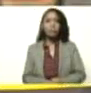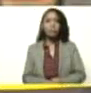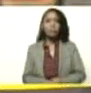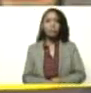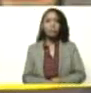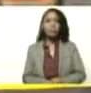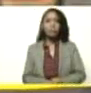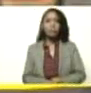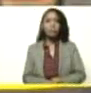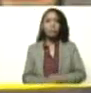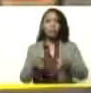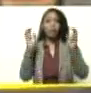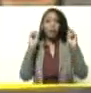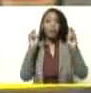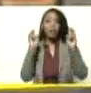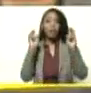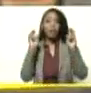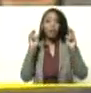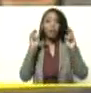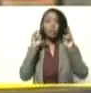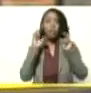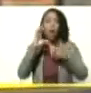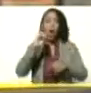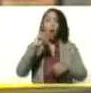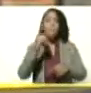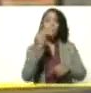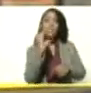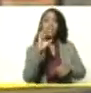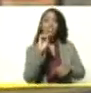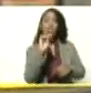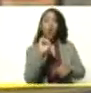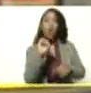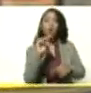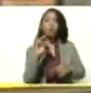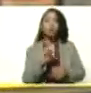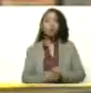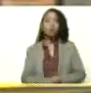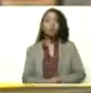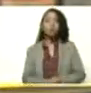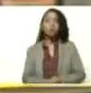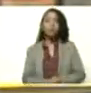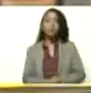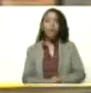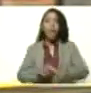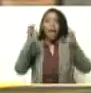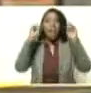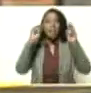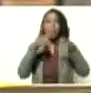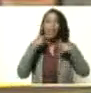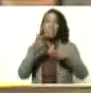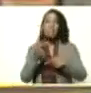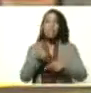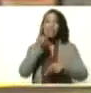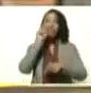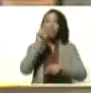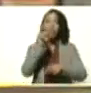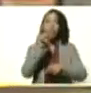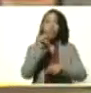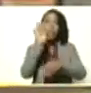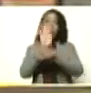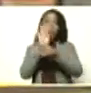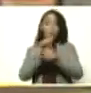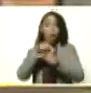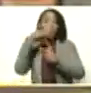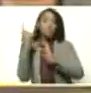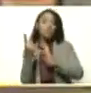en relación a lo micro me hace para mí chrome la consigna es si te cuidas de una